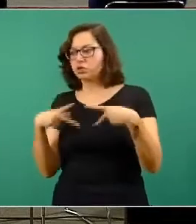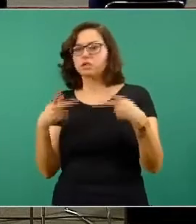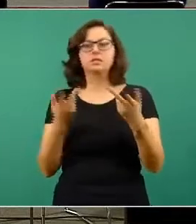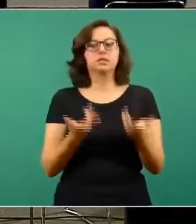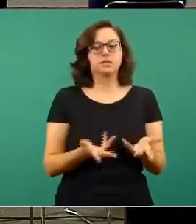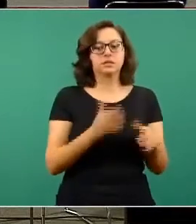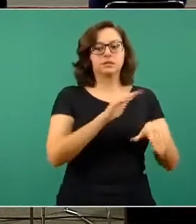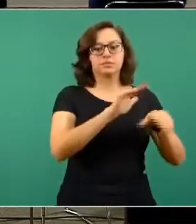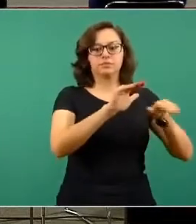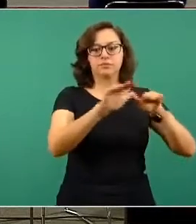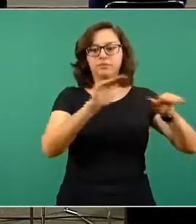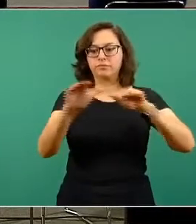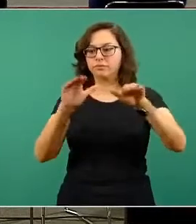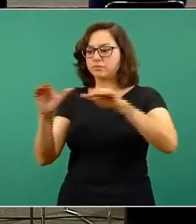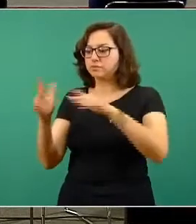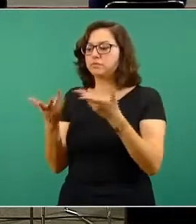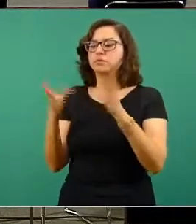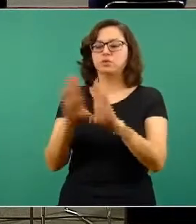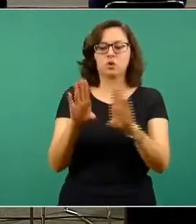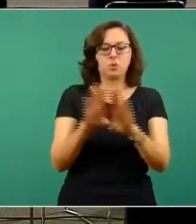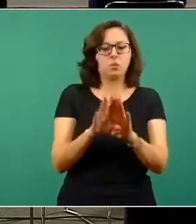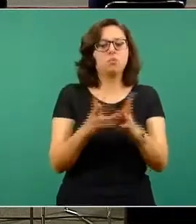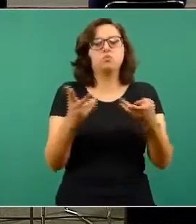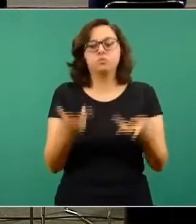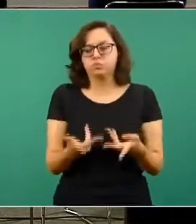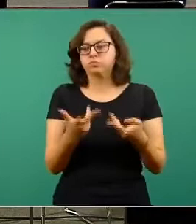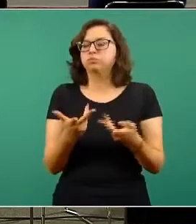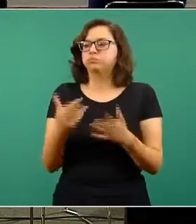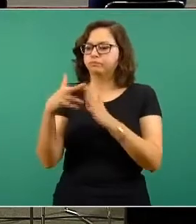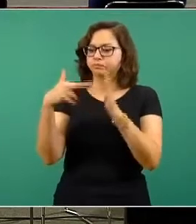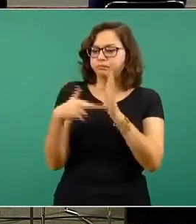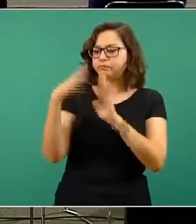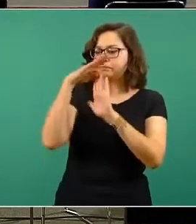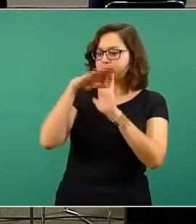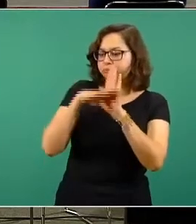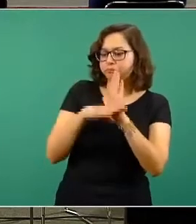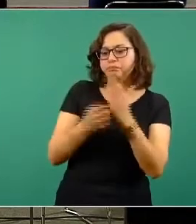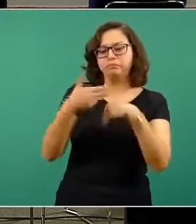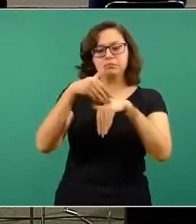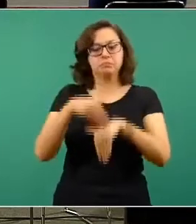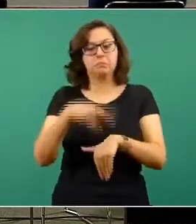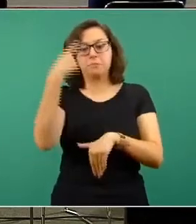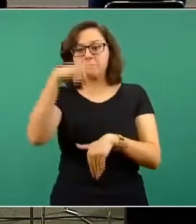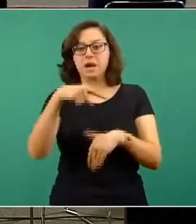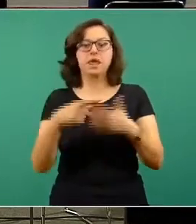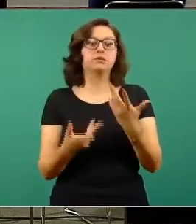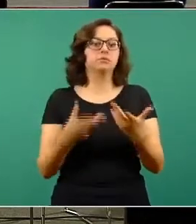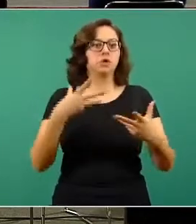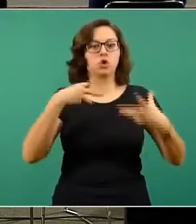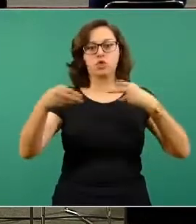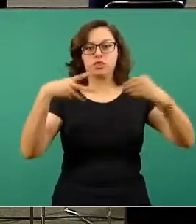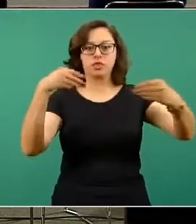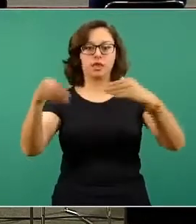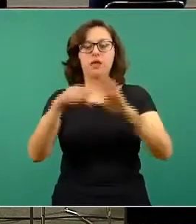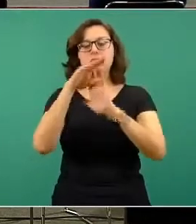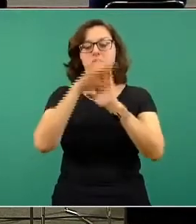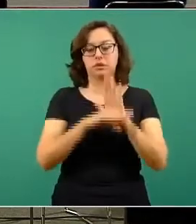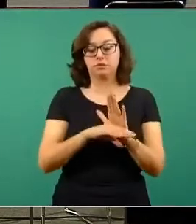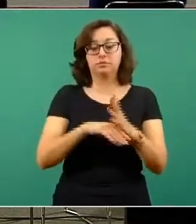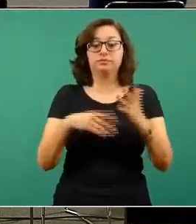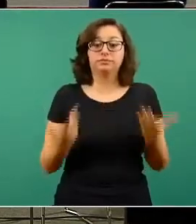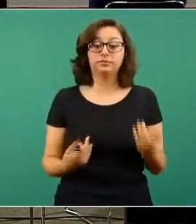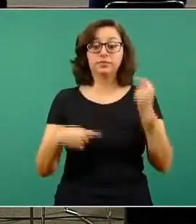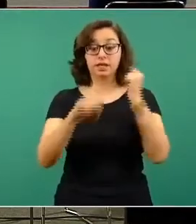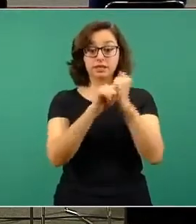actividades que pueden poner en práctica para disminuir el riesgo de contagio. El transporte aéreo y el transporte terrestre definitivamente